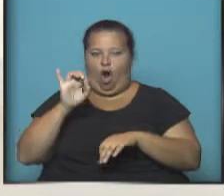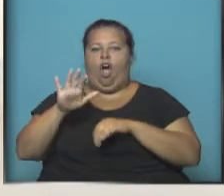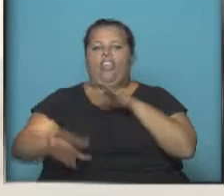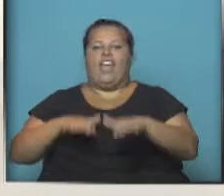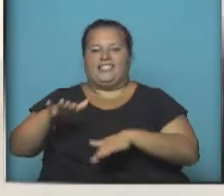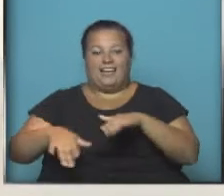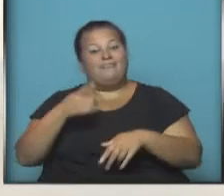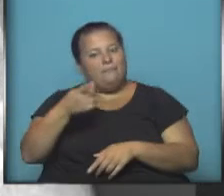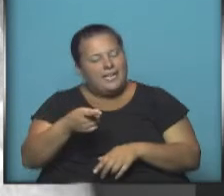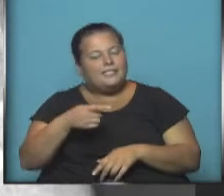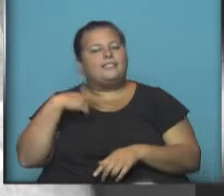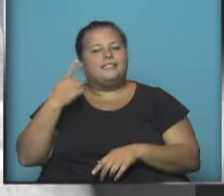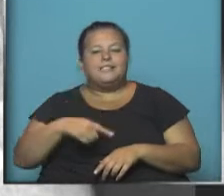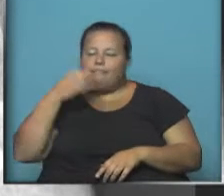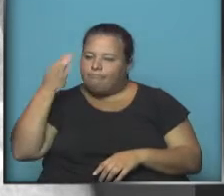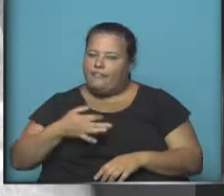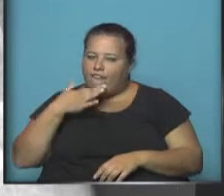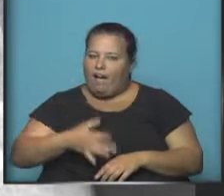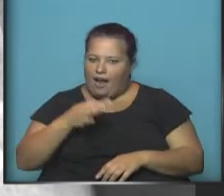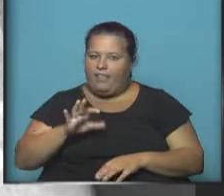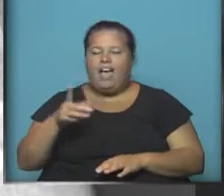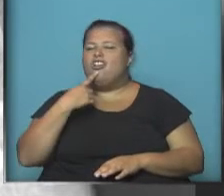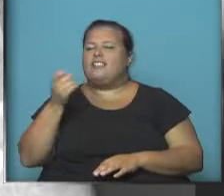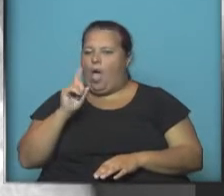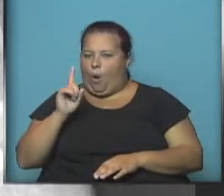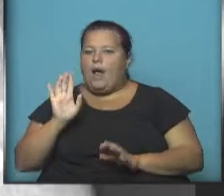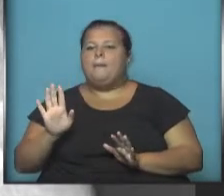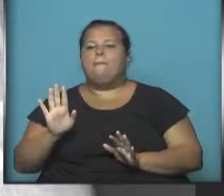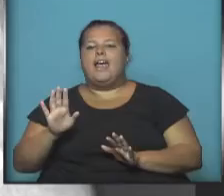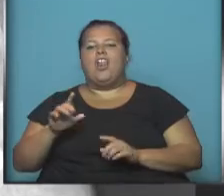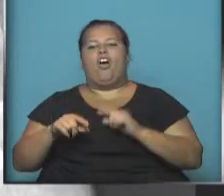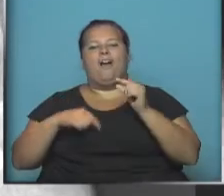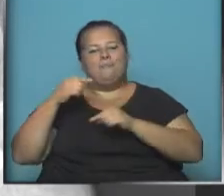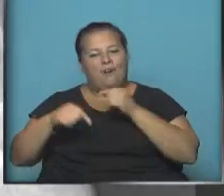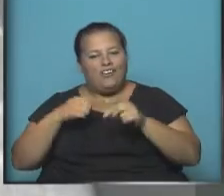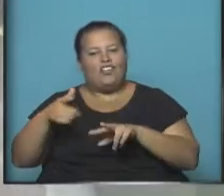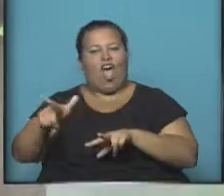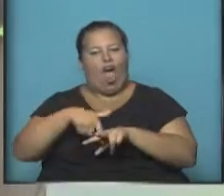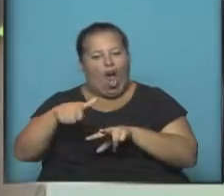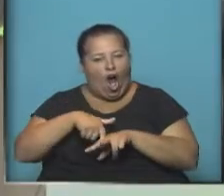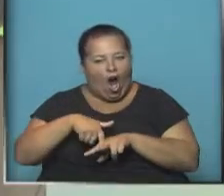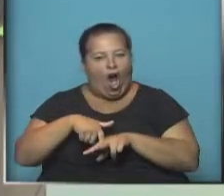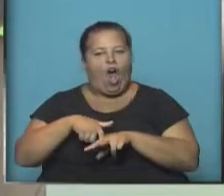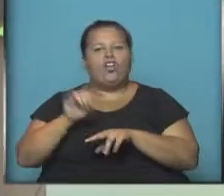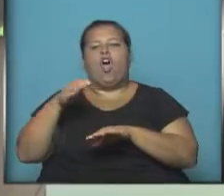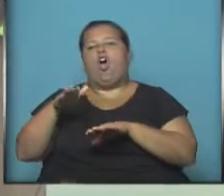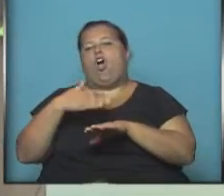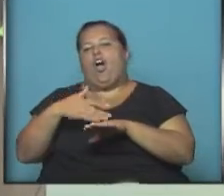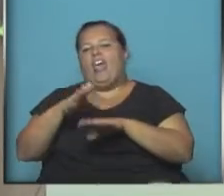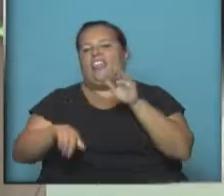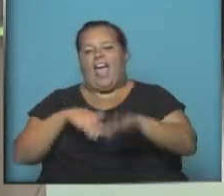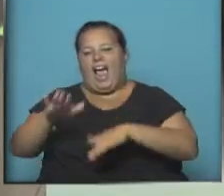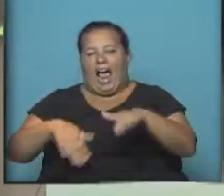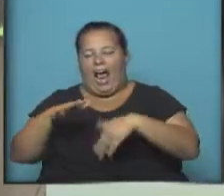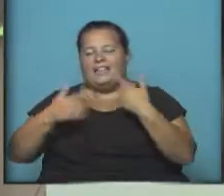descalzos. Viste que te empieza a pasar, es una realidad, uno por ahí no se da cuenta, pero empezás a usar ojotas o zapatos, o estás descalza